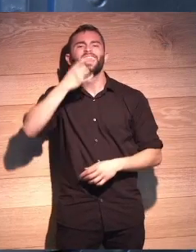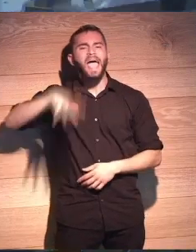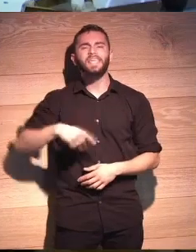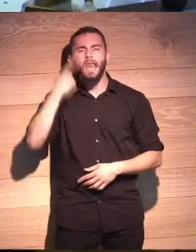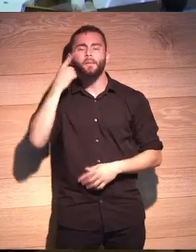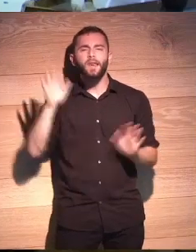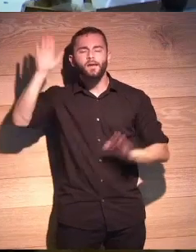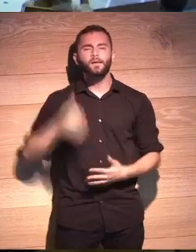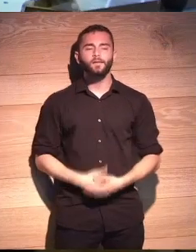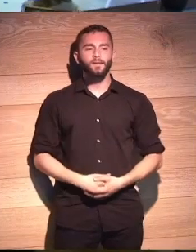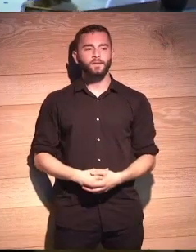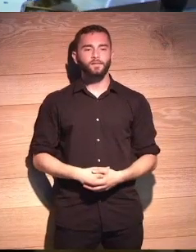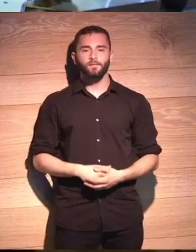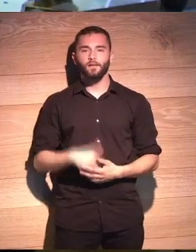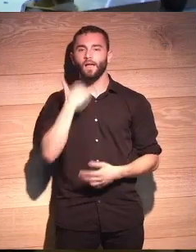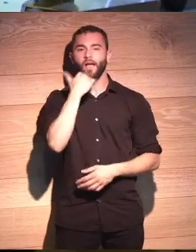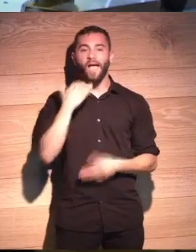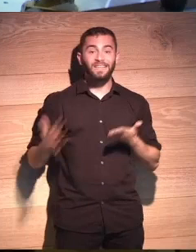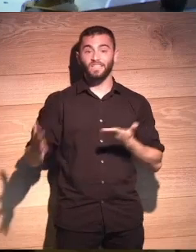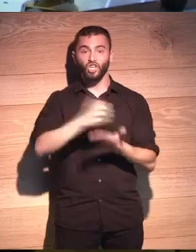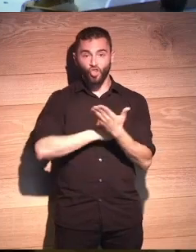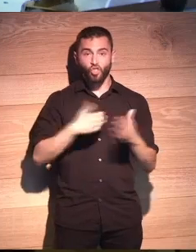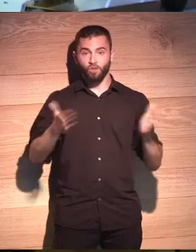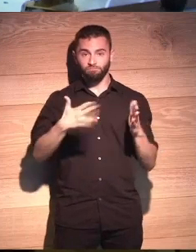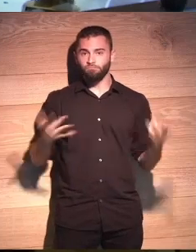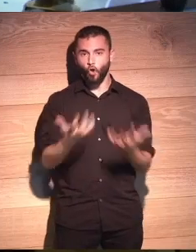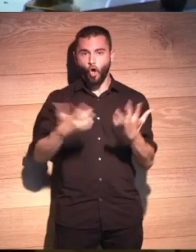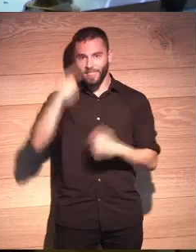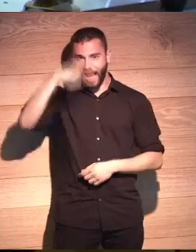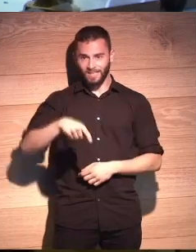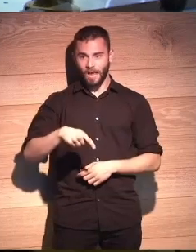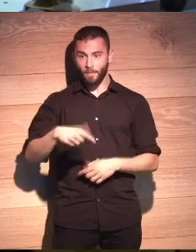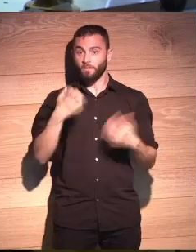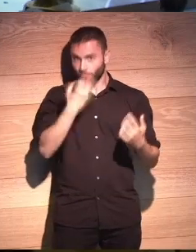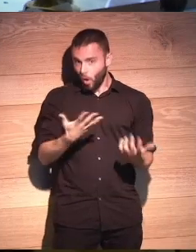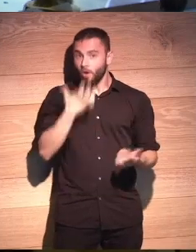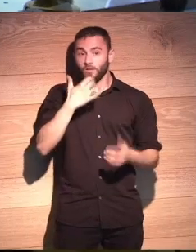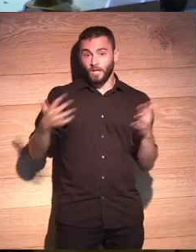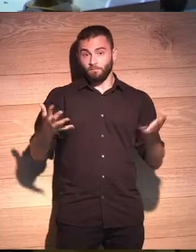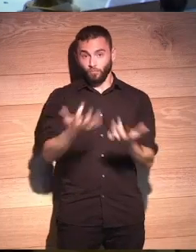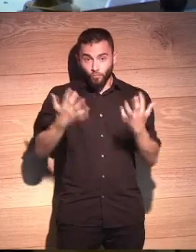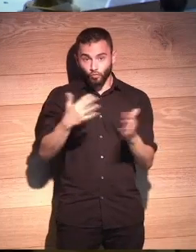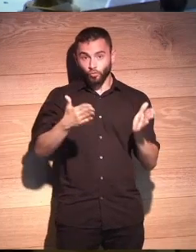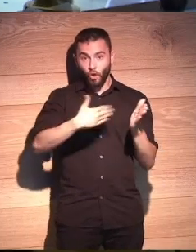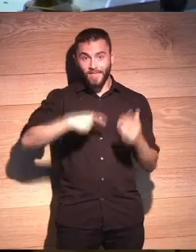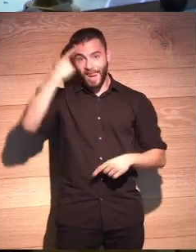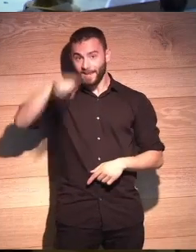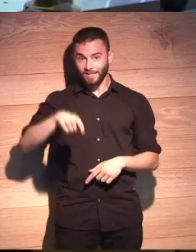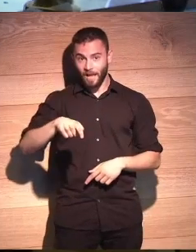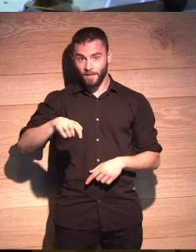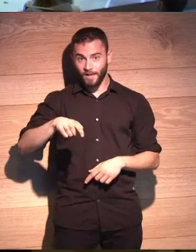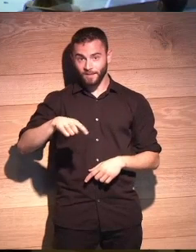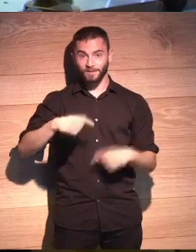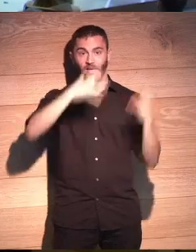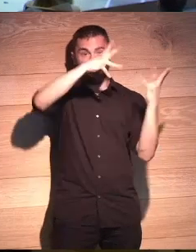A ver, bueno, veo que casi todos sabéis cocinar. Bueno, pues si sabéis cocinar, sabéis lo que es